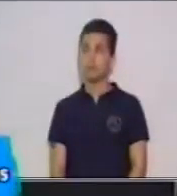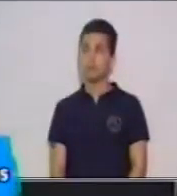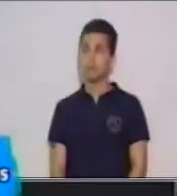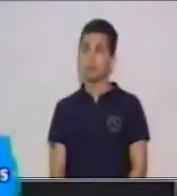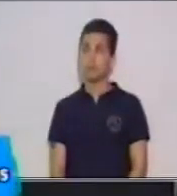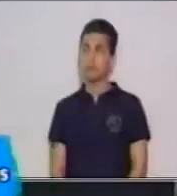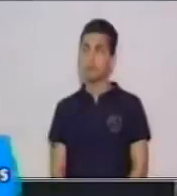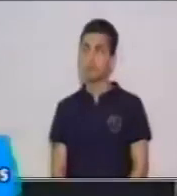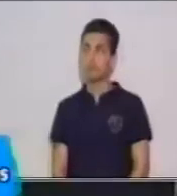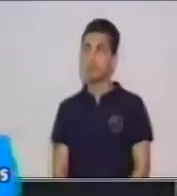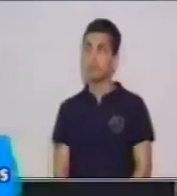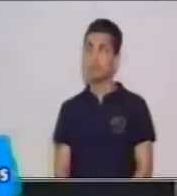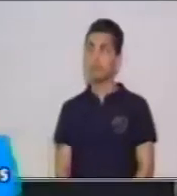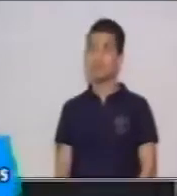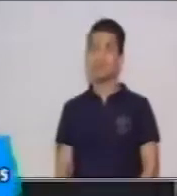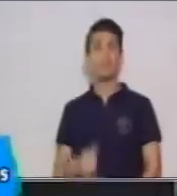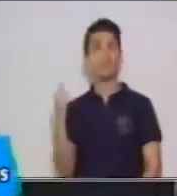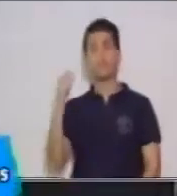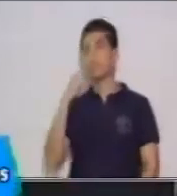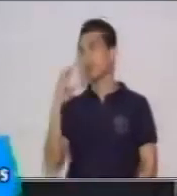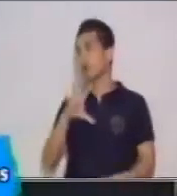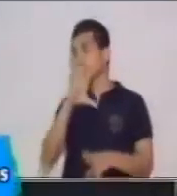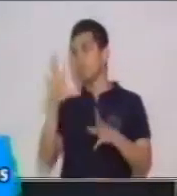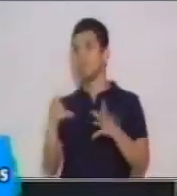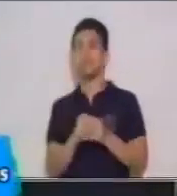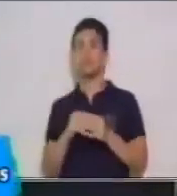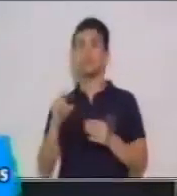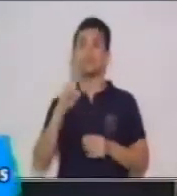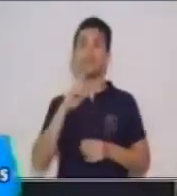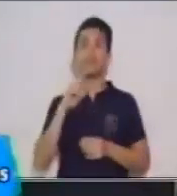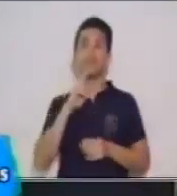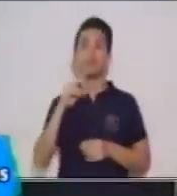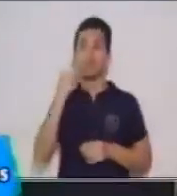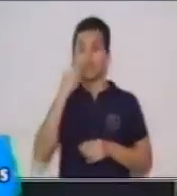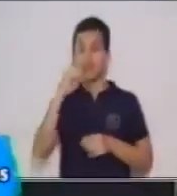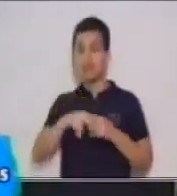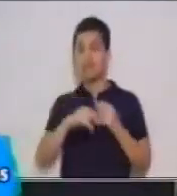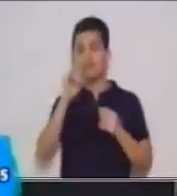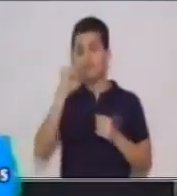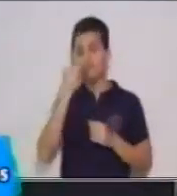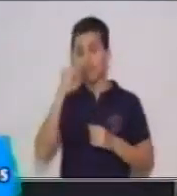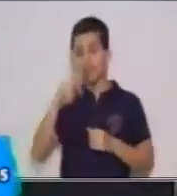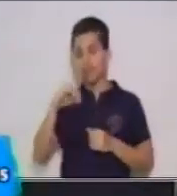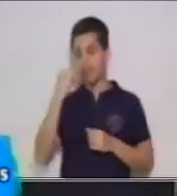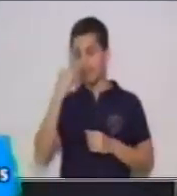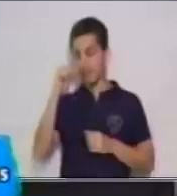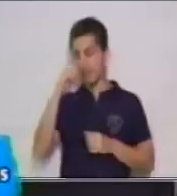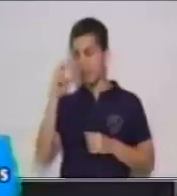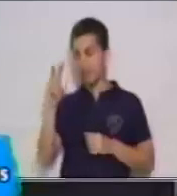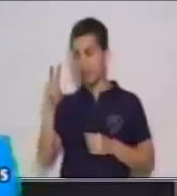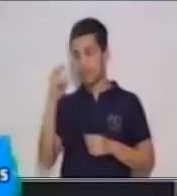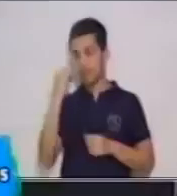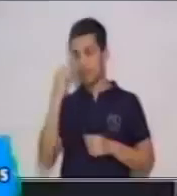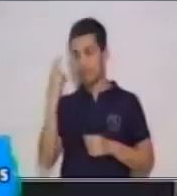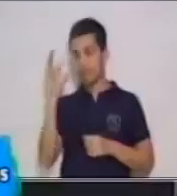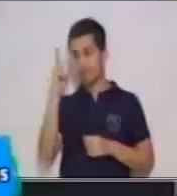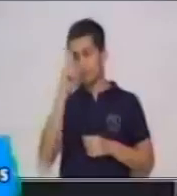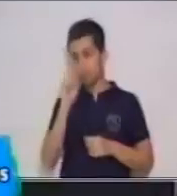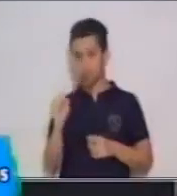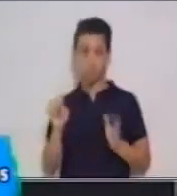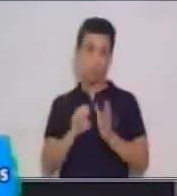Todo, en esta clasificación encontramos todos los verbos infinitivos, como por ejemplo,